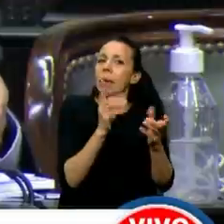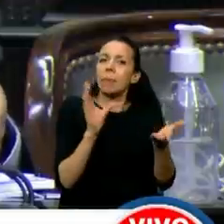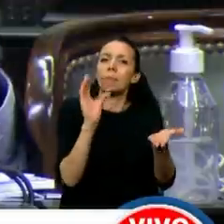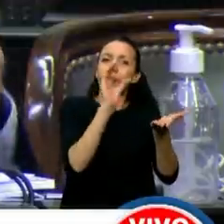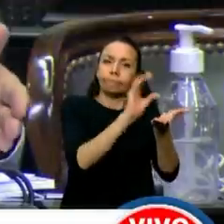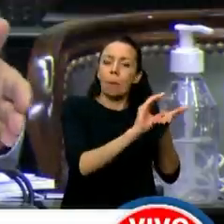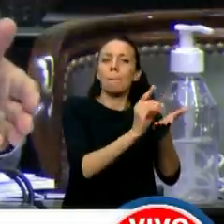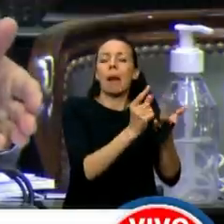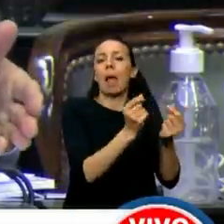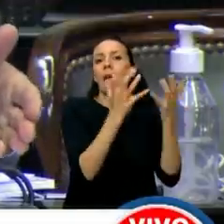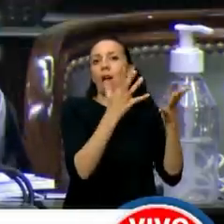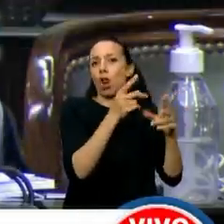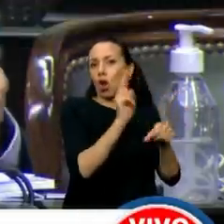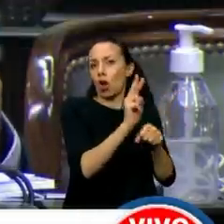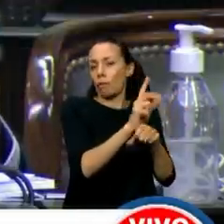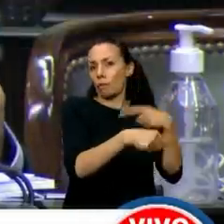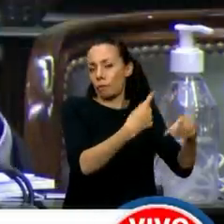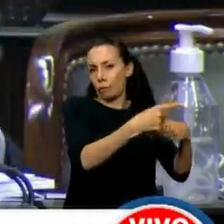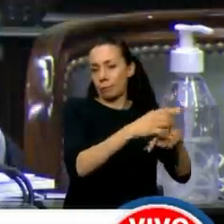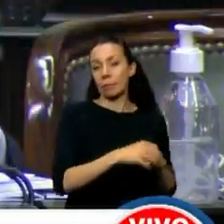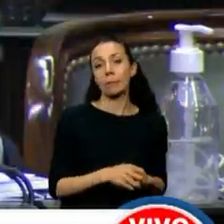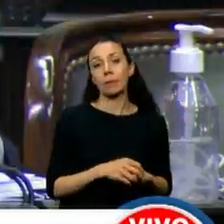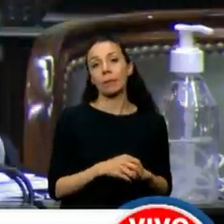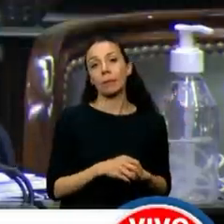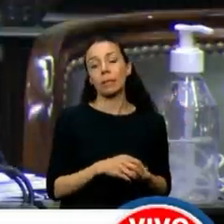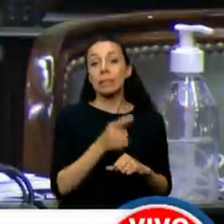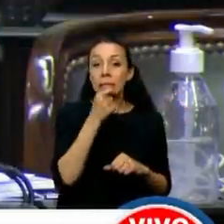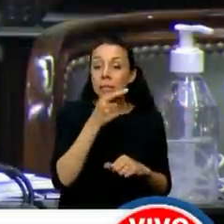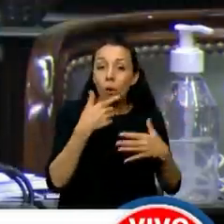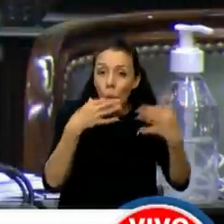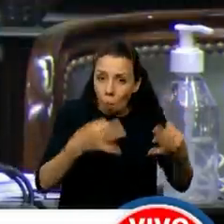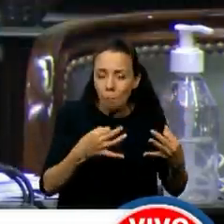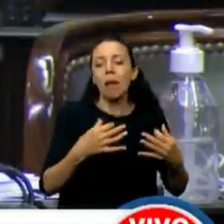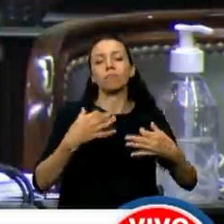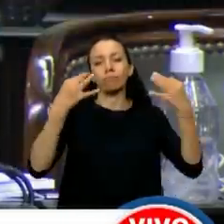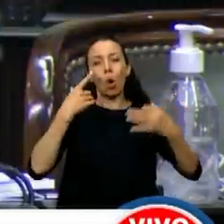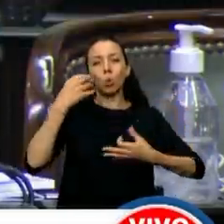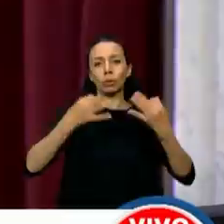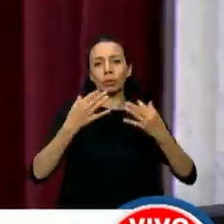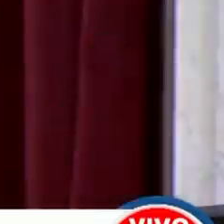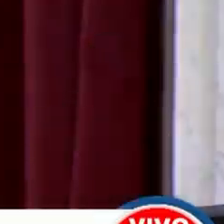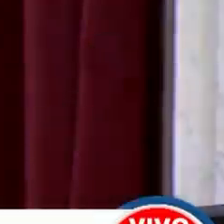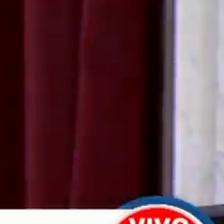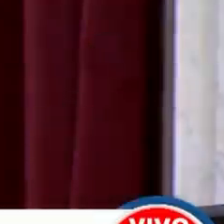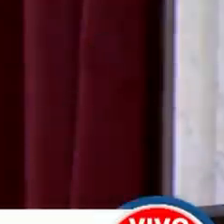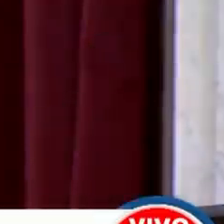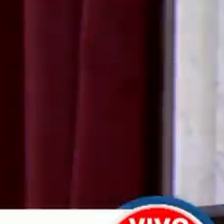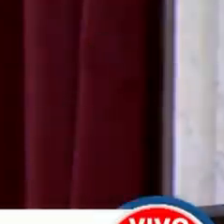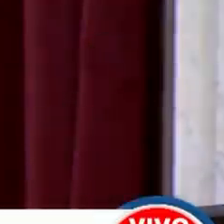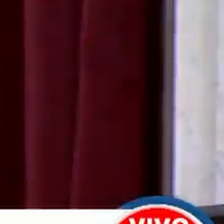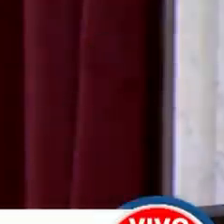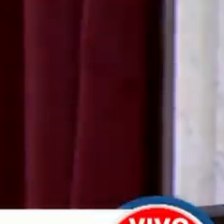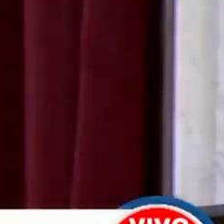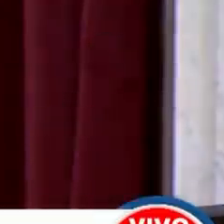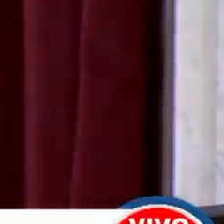puesta en valor si ello ocurre señor presidente será justicia muchas gracias gracias diputados cipolini en el uso